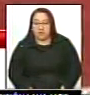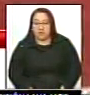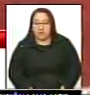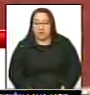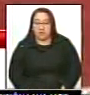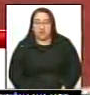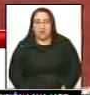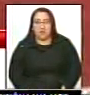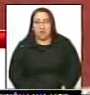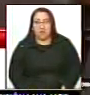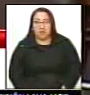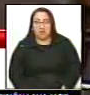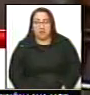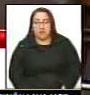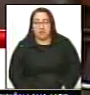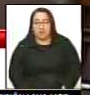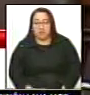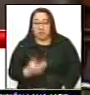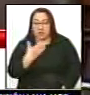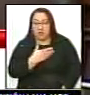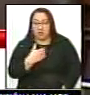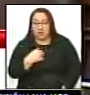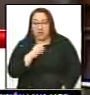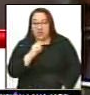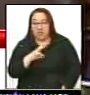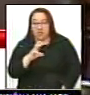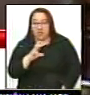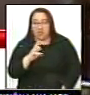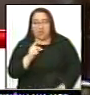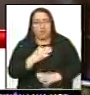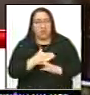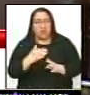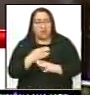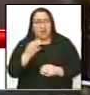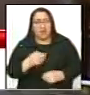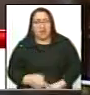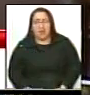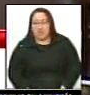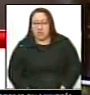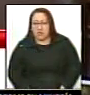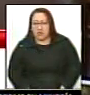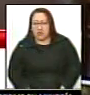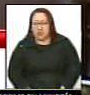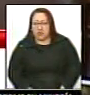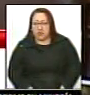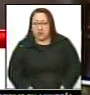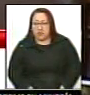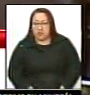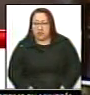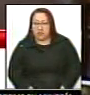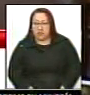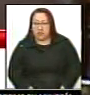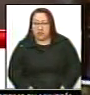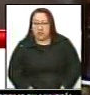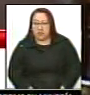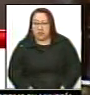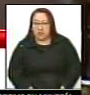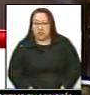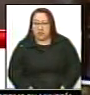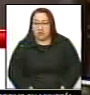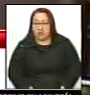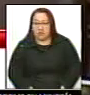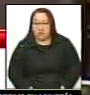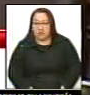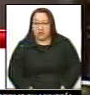Gracias, presidente. Presidente, se han dicho medias verdades y vuelvo a ratificar mi posición.